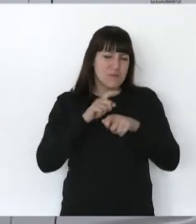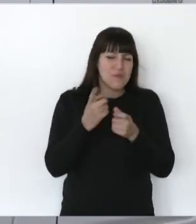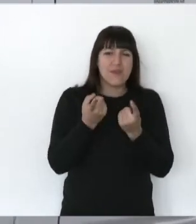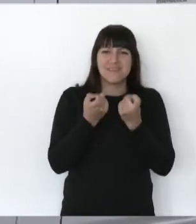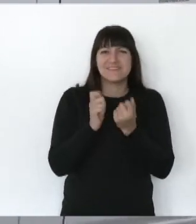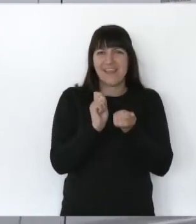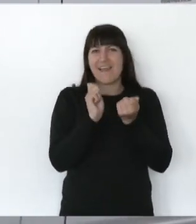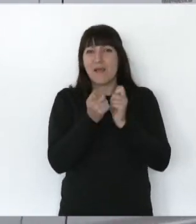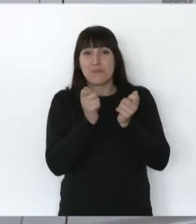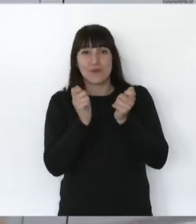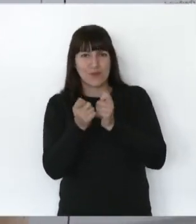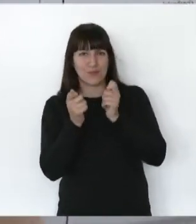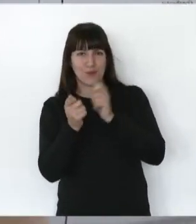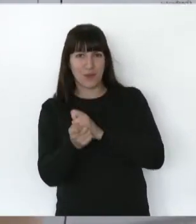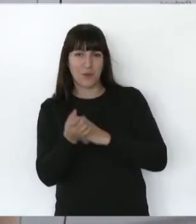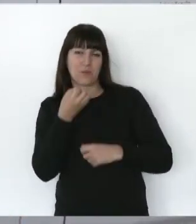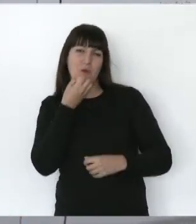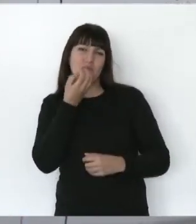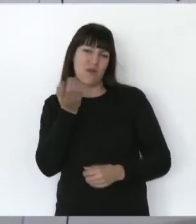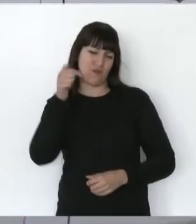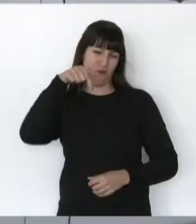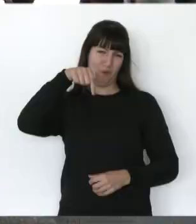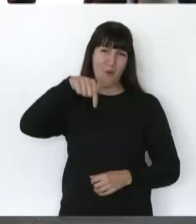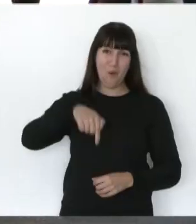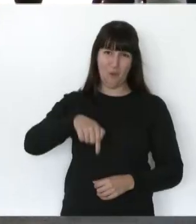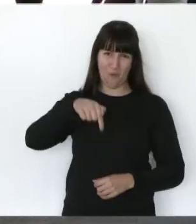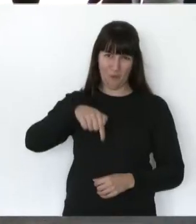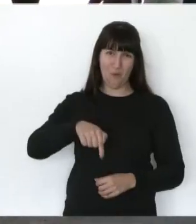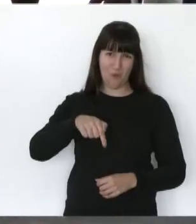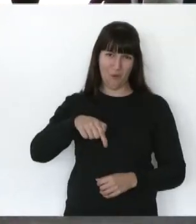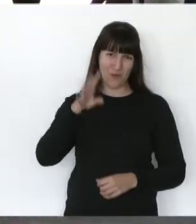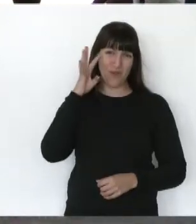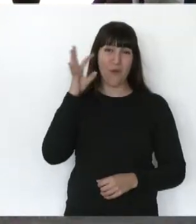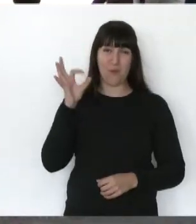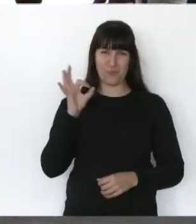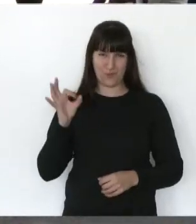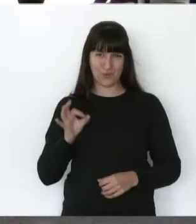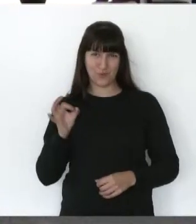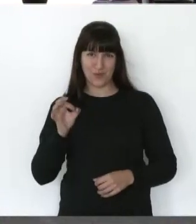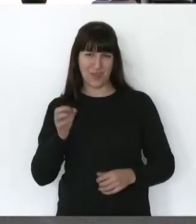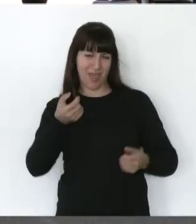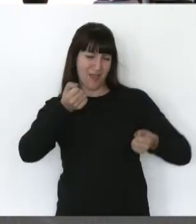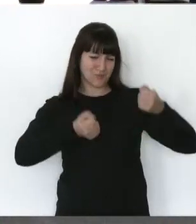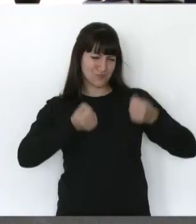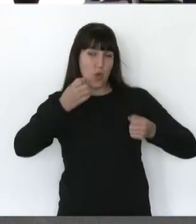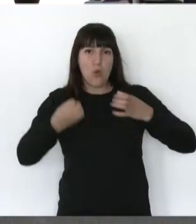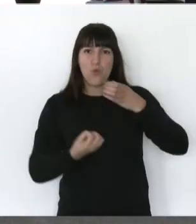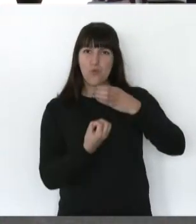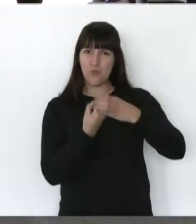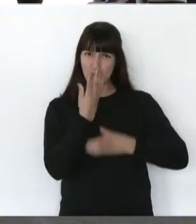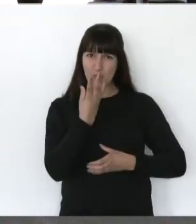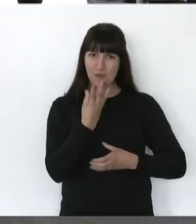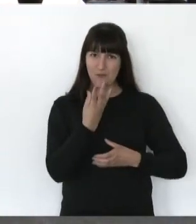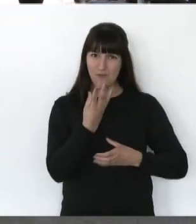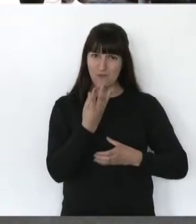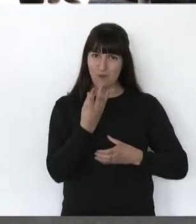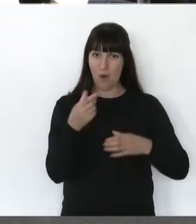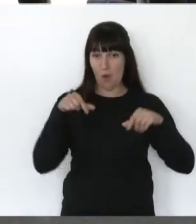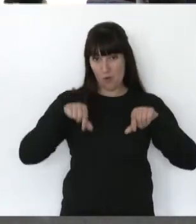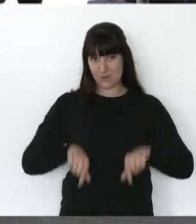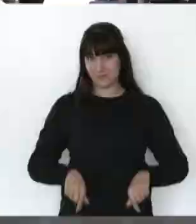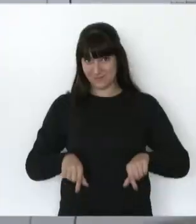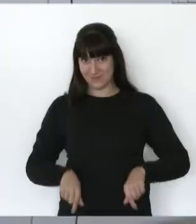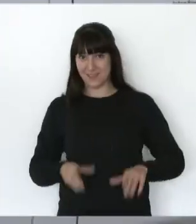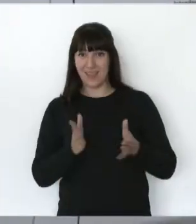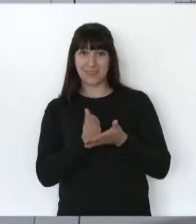Cada tanto tiempo hay que hacer un cambio, ¿no? Y bueno, hoy tenemos la posibilidad de tener un vehículo nuevo que